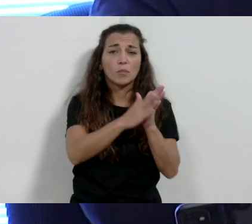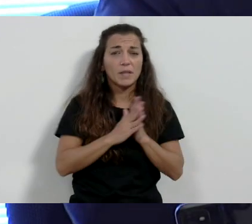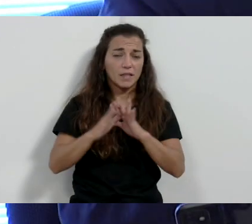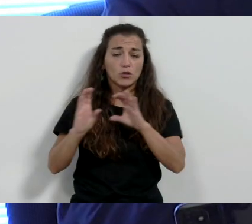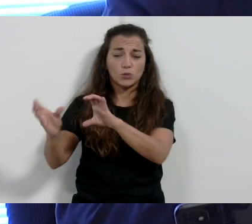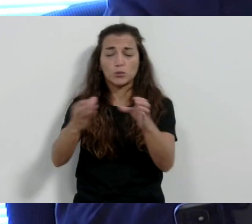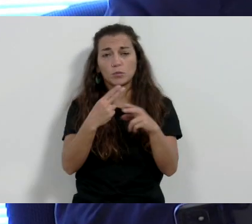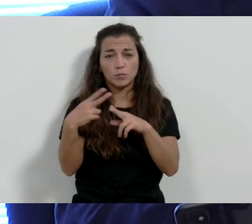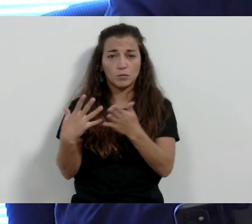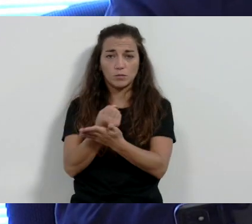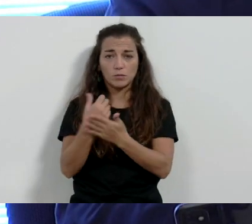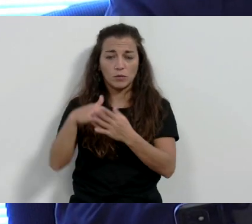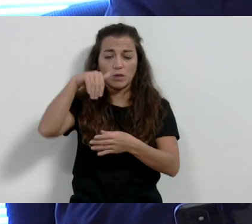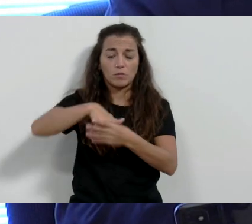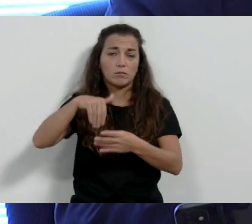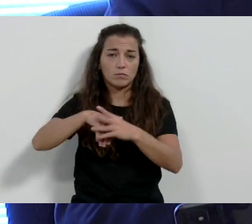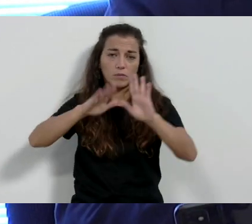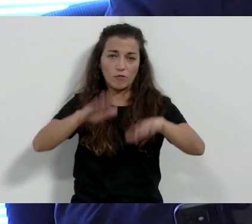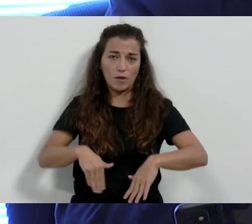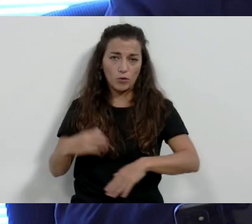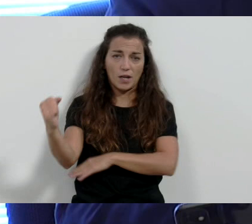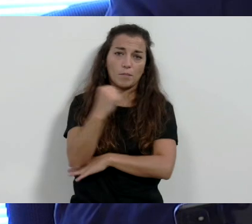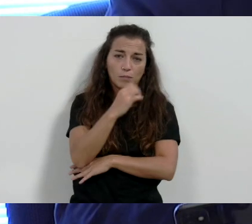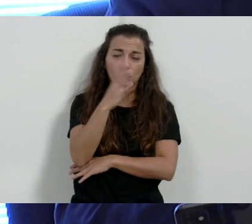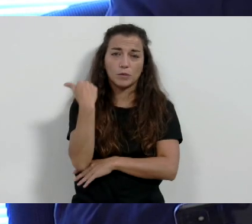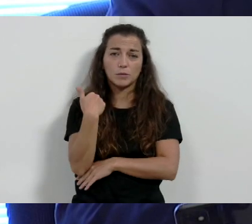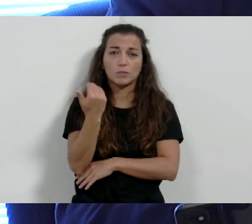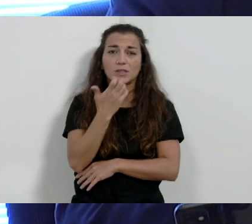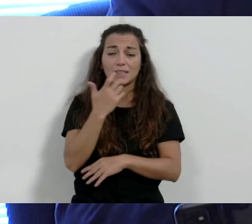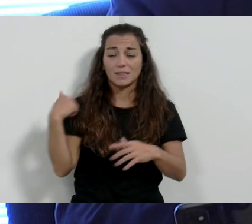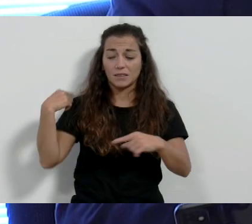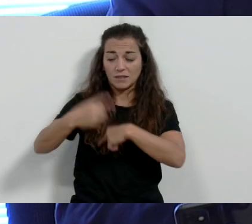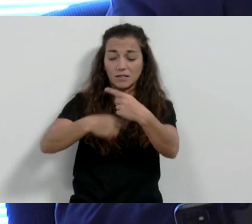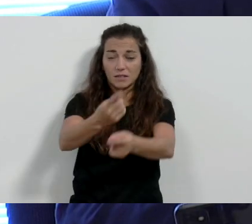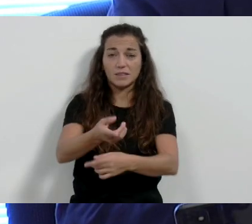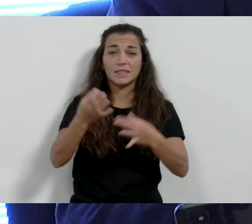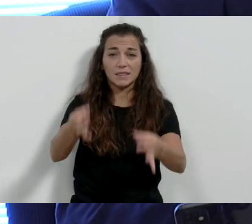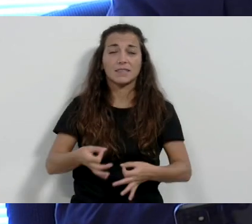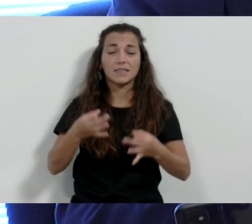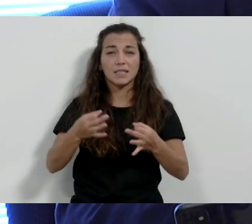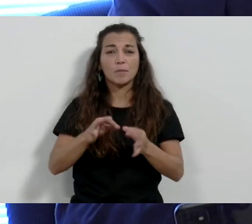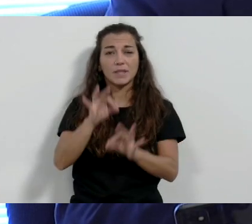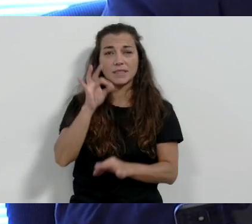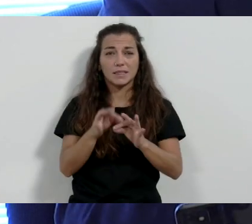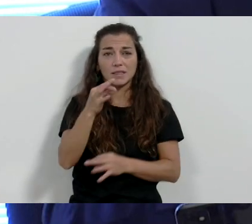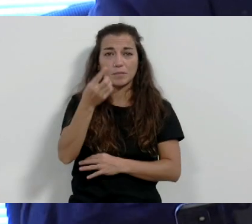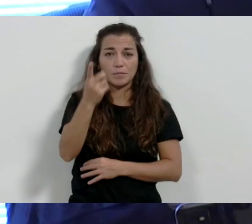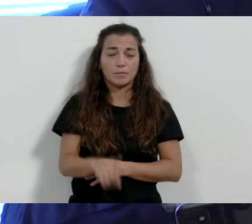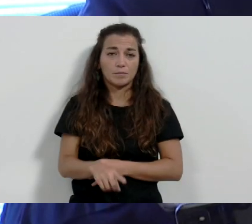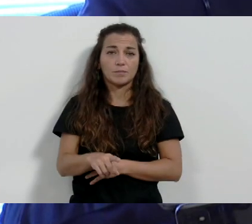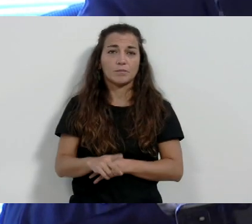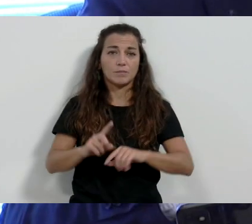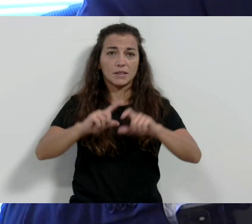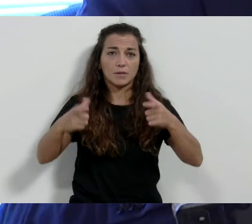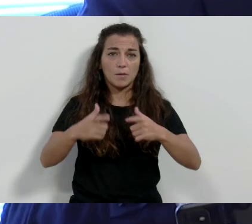que empecemos a negociar. Si tradicionalmente las ordenanzas fiscales se presentan en el pleno de septiembre, aún tendríamos